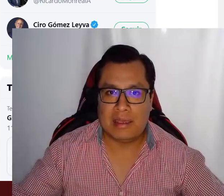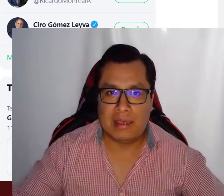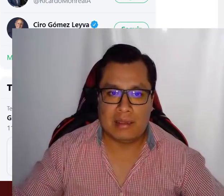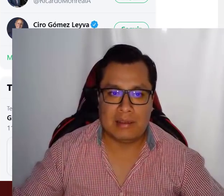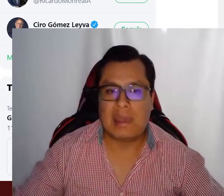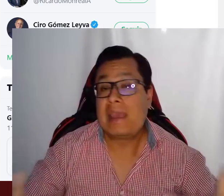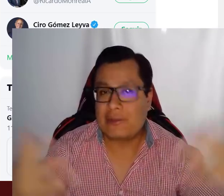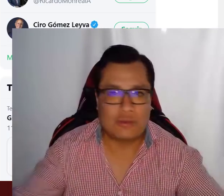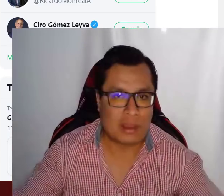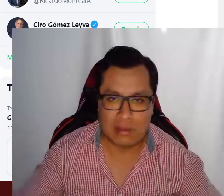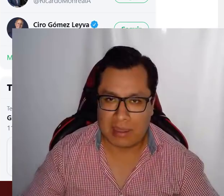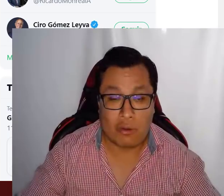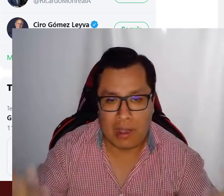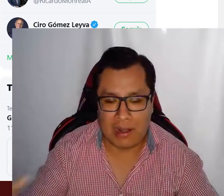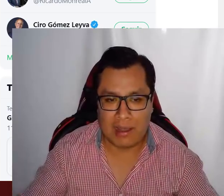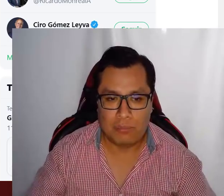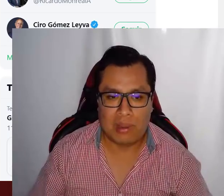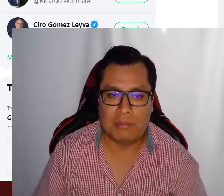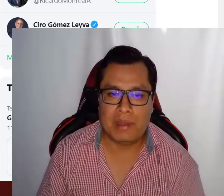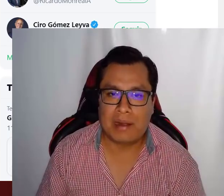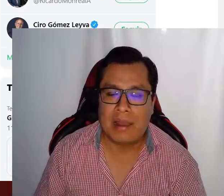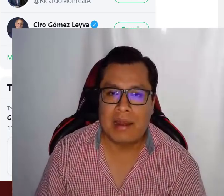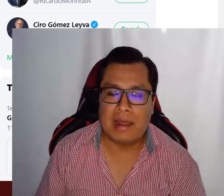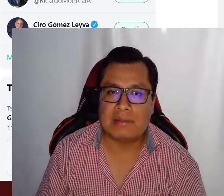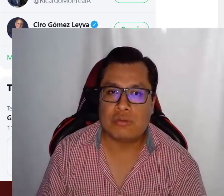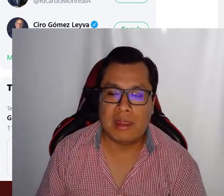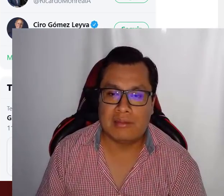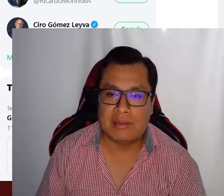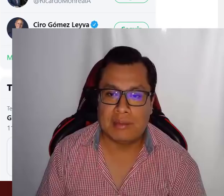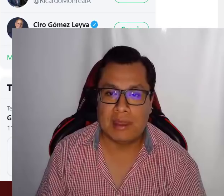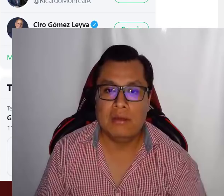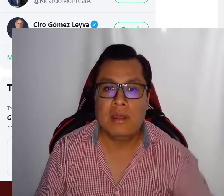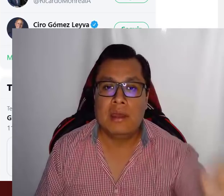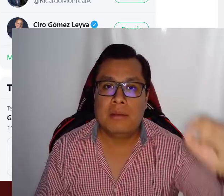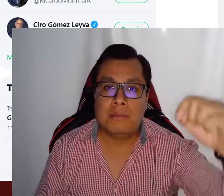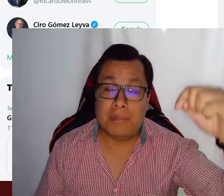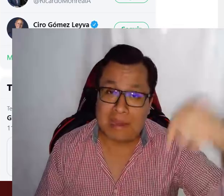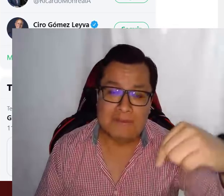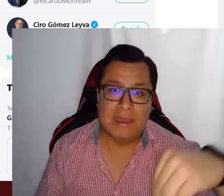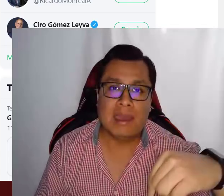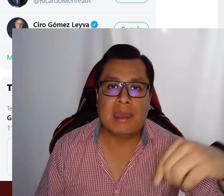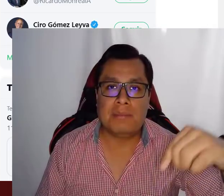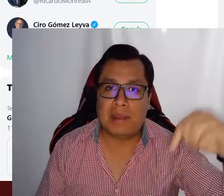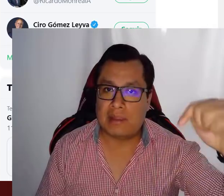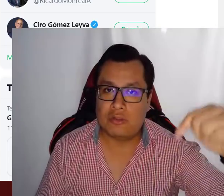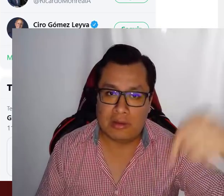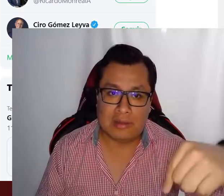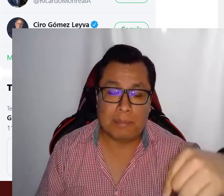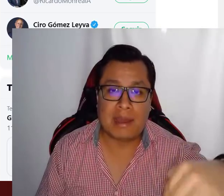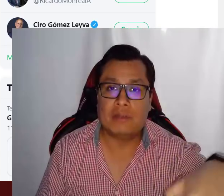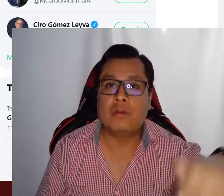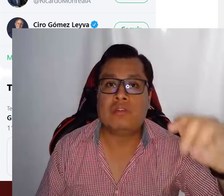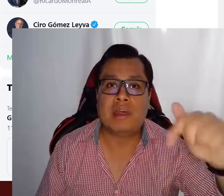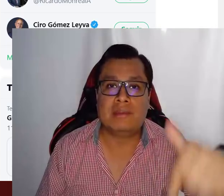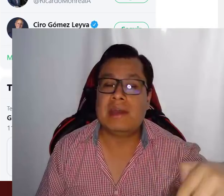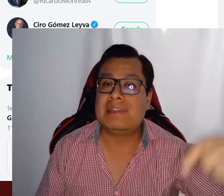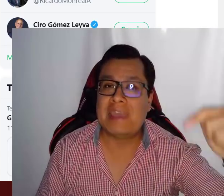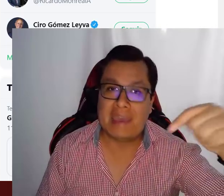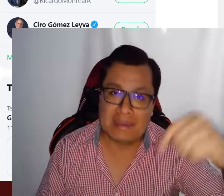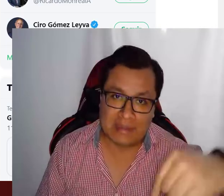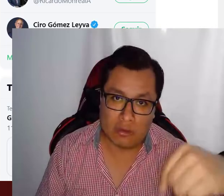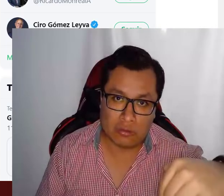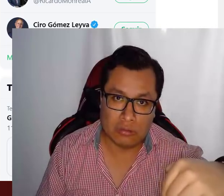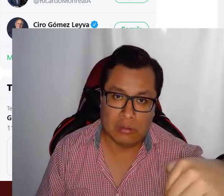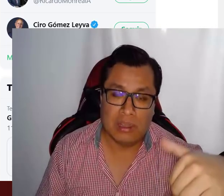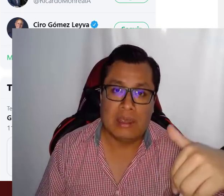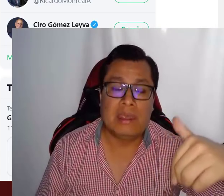enteren en caso dado de que ojalá puedan ver las autoridades este video, verifiquen que en verdad no se les está pagando, ustedes digan de